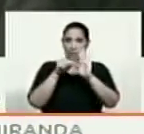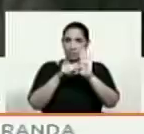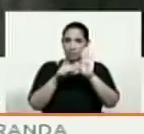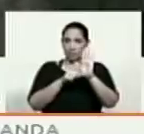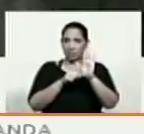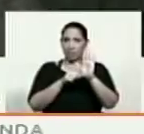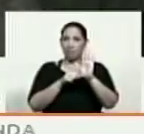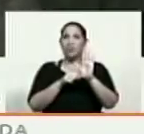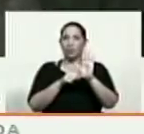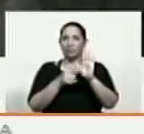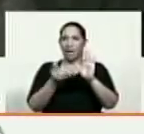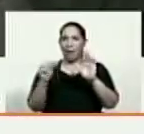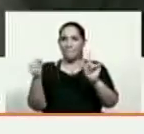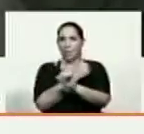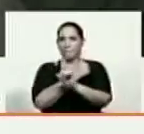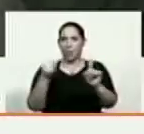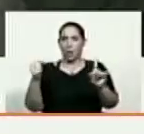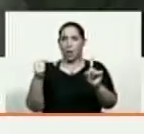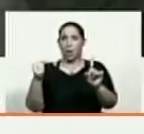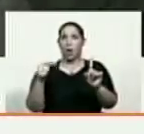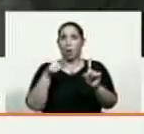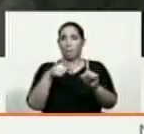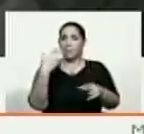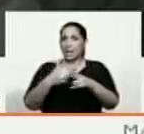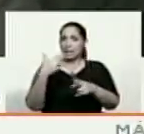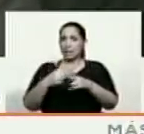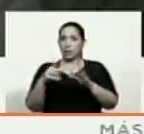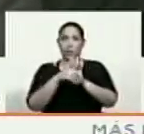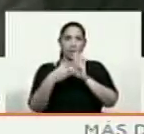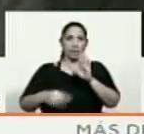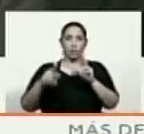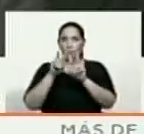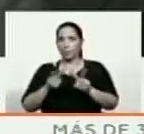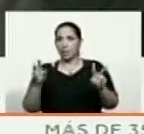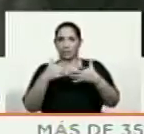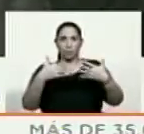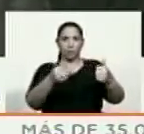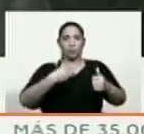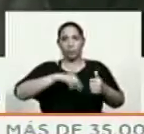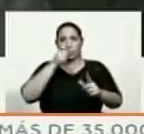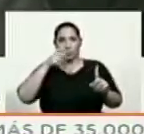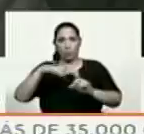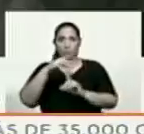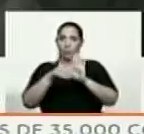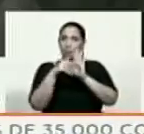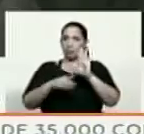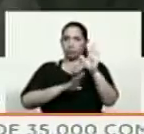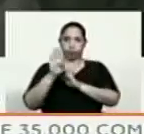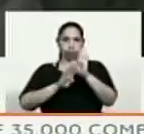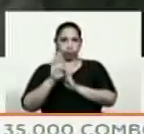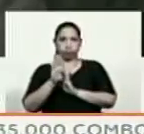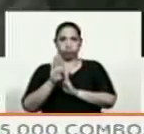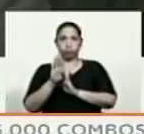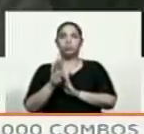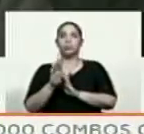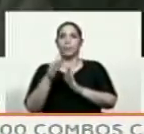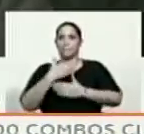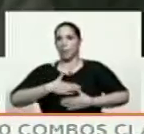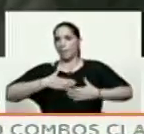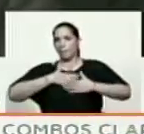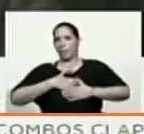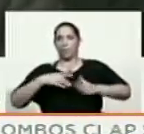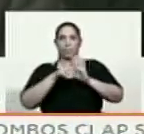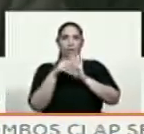siendo vulnerados, poniendo en riesgo el derecho a la paz y la seguridad de nuestros pueblos, el derecho al desarrollo y el pleno disfrute de los